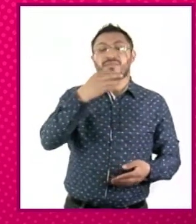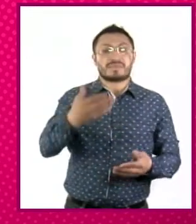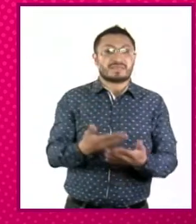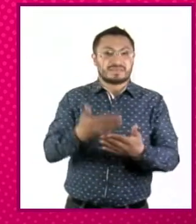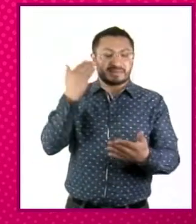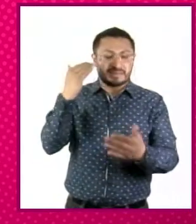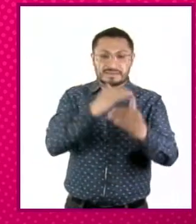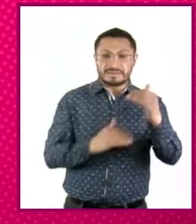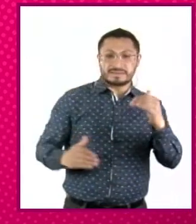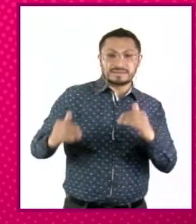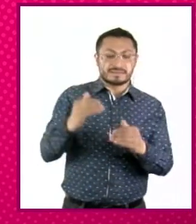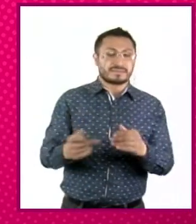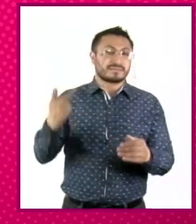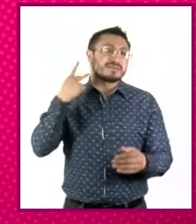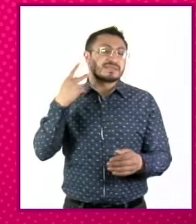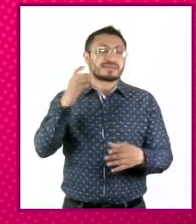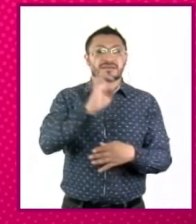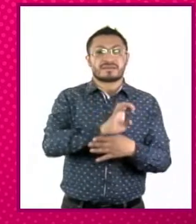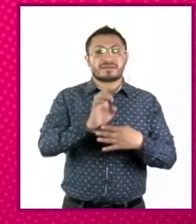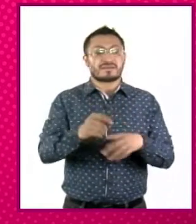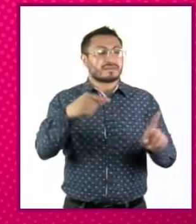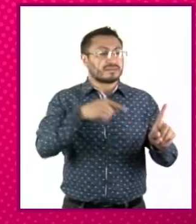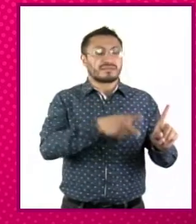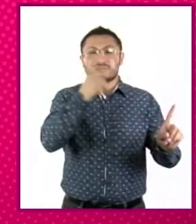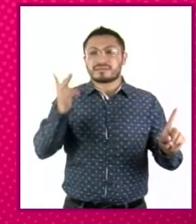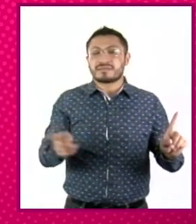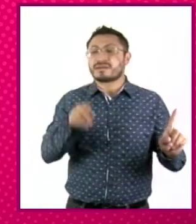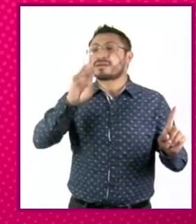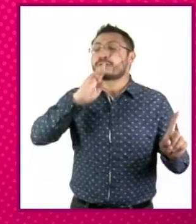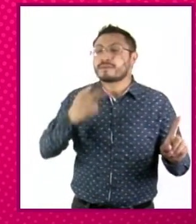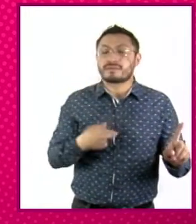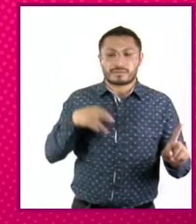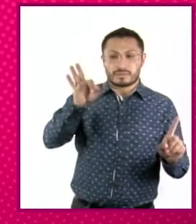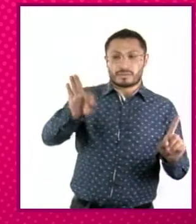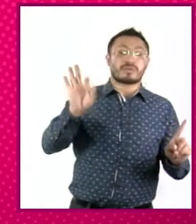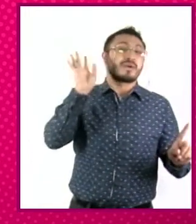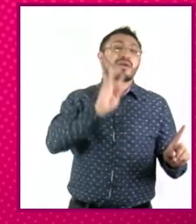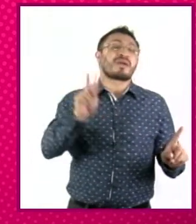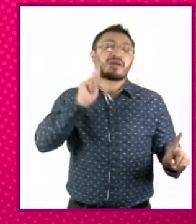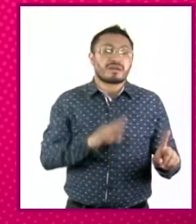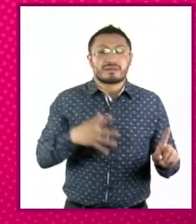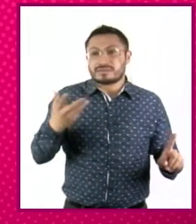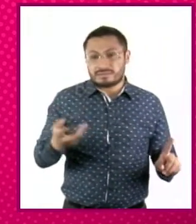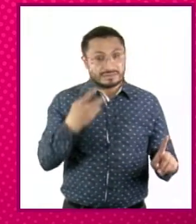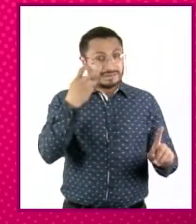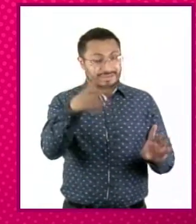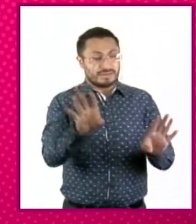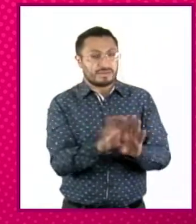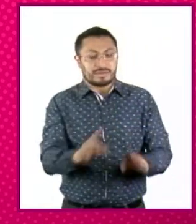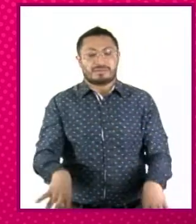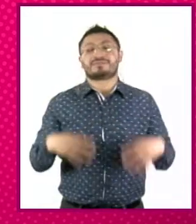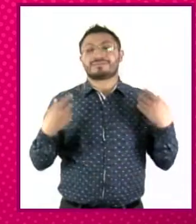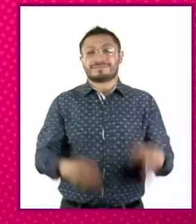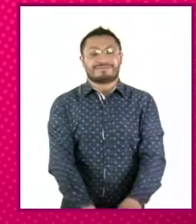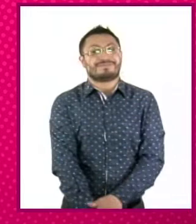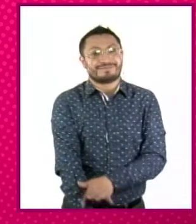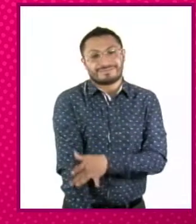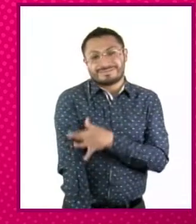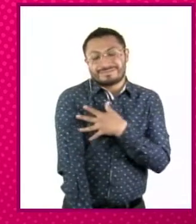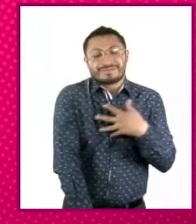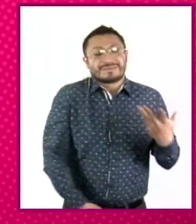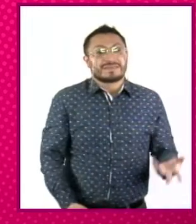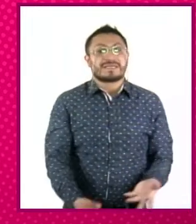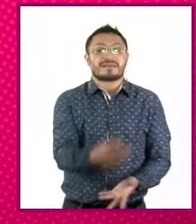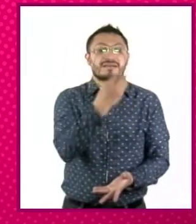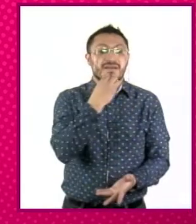pregunta, respóndeme si te atreves, ¿no? Es algo que se pone la piel chinita todavía, a